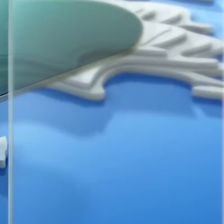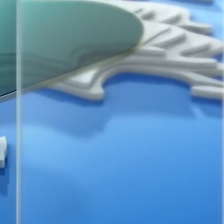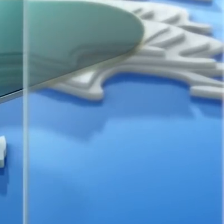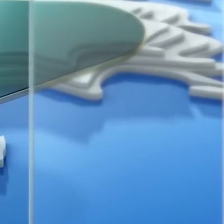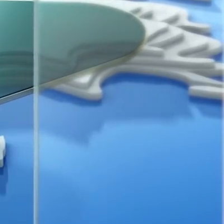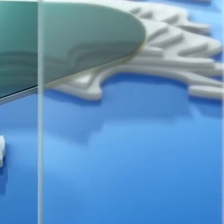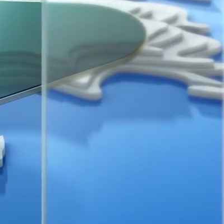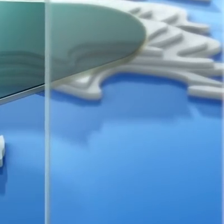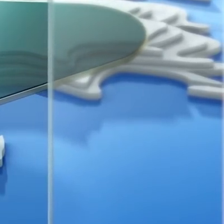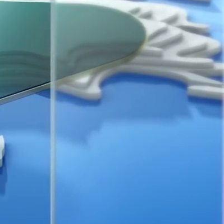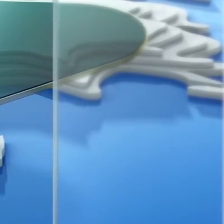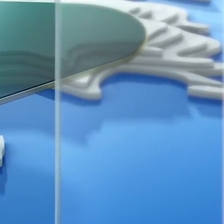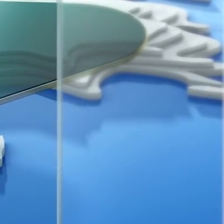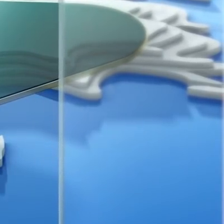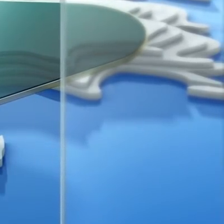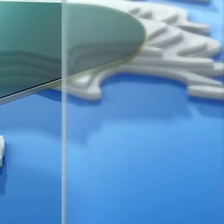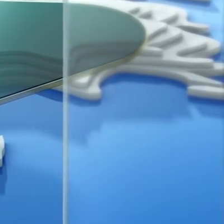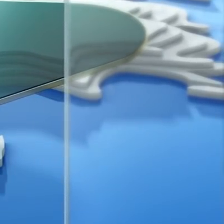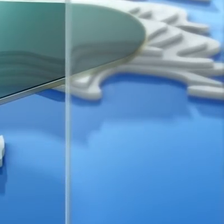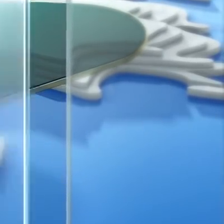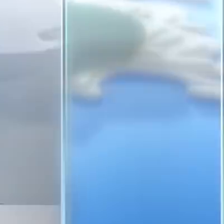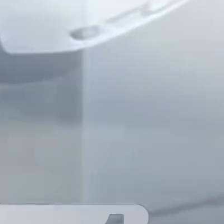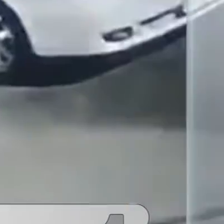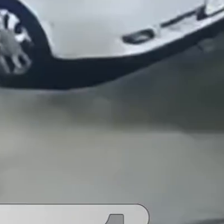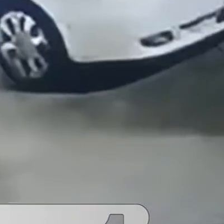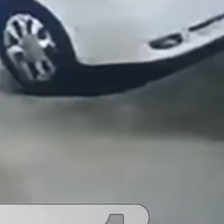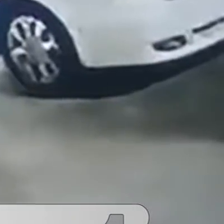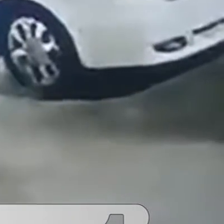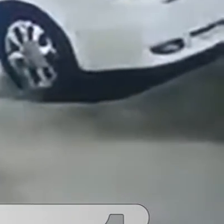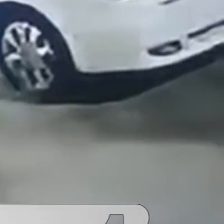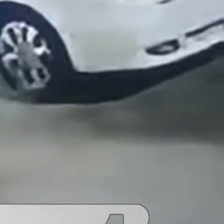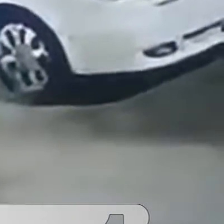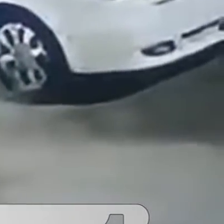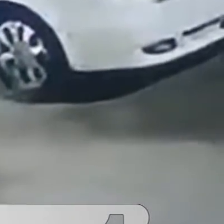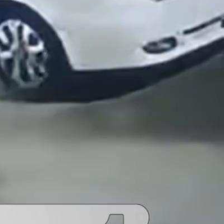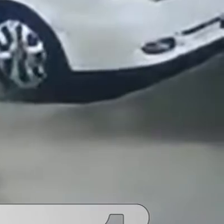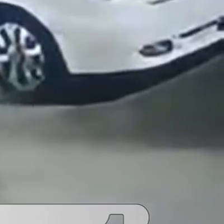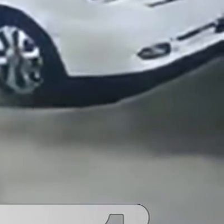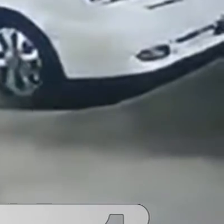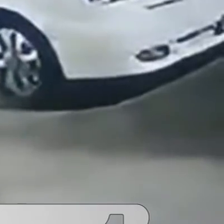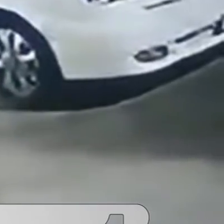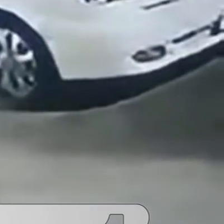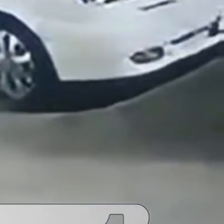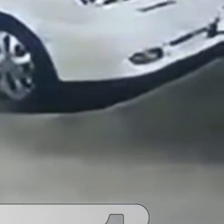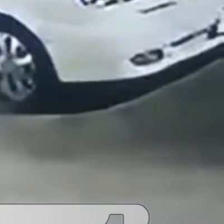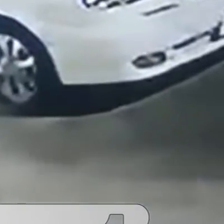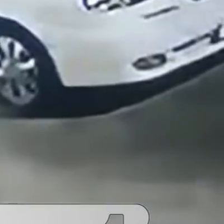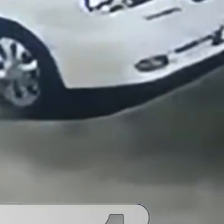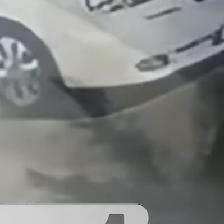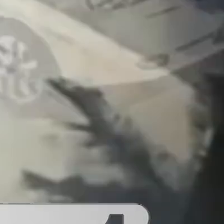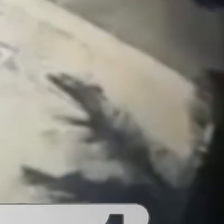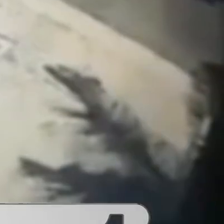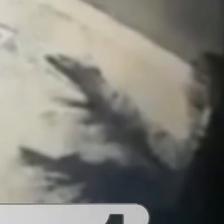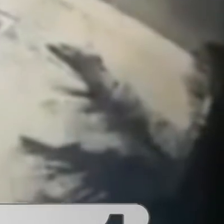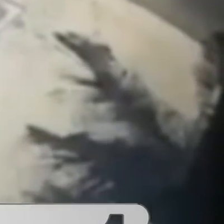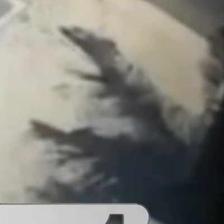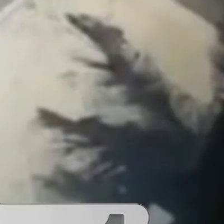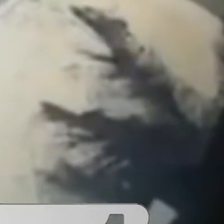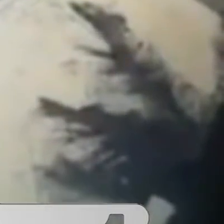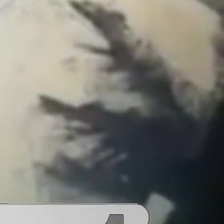Noticentro 1, CMI. Policía de Bogotá presenta escuadrón para combatir a